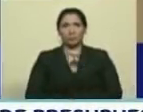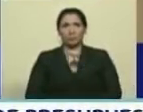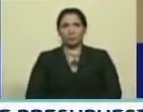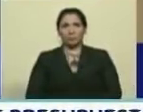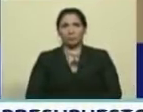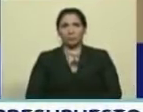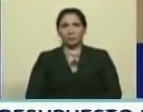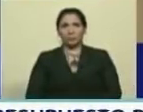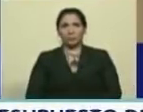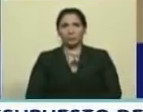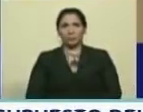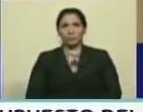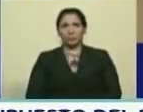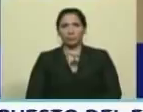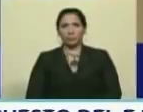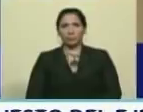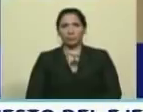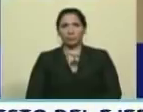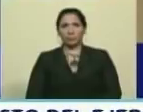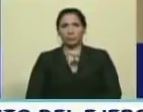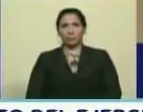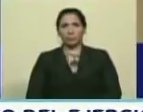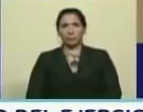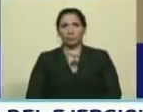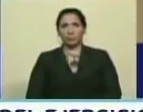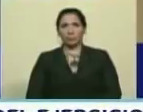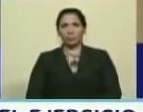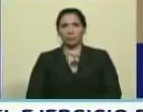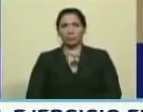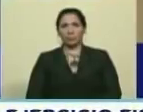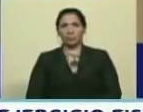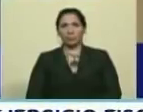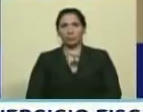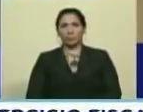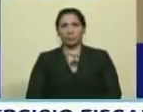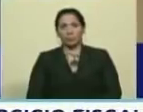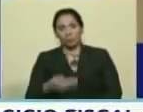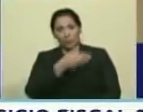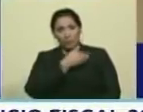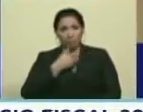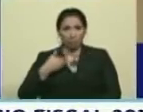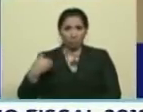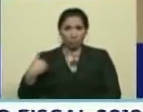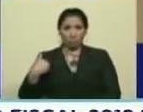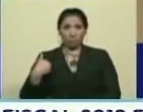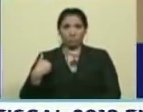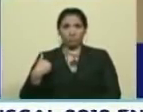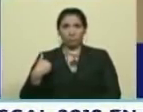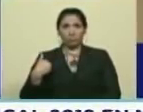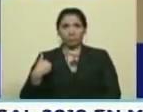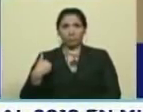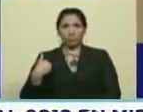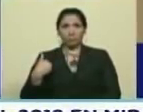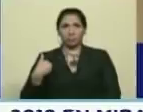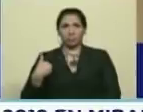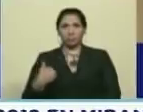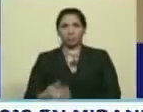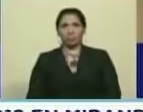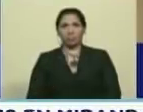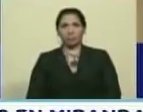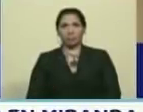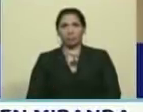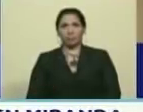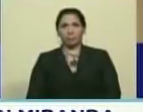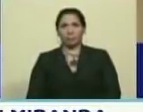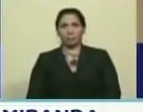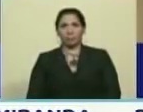And I want to send a quisiera caution to our citizens who